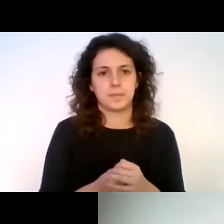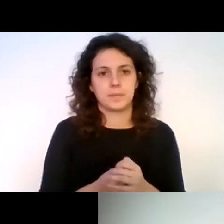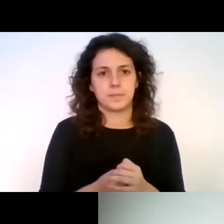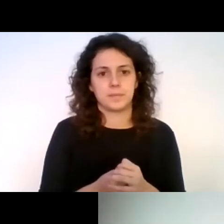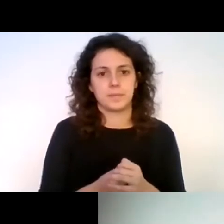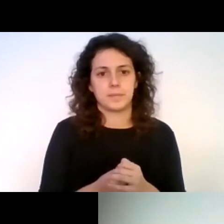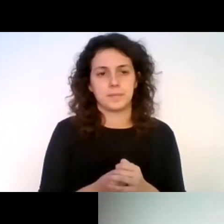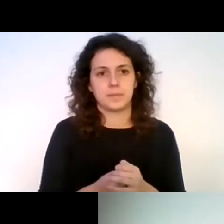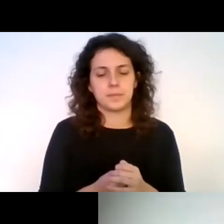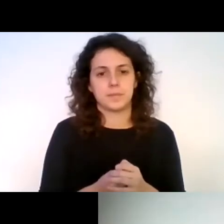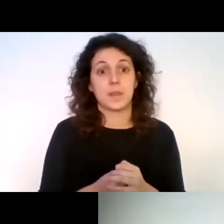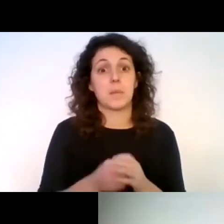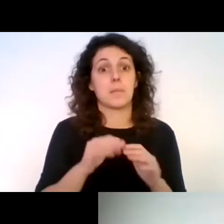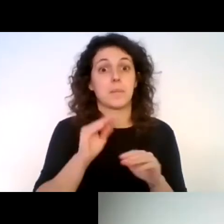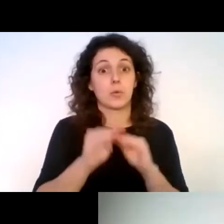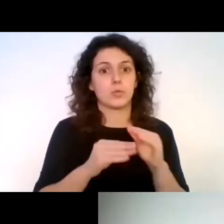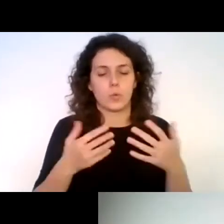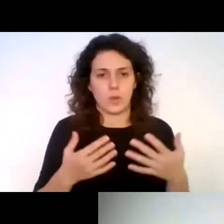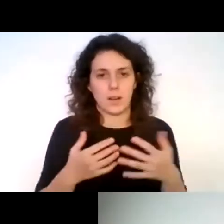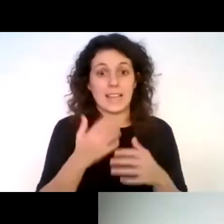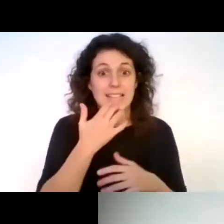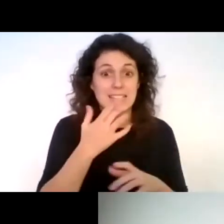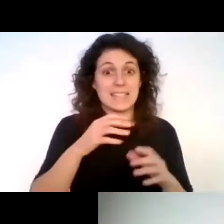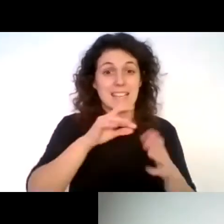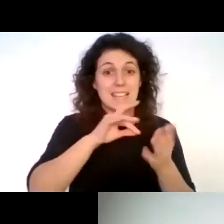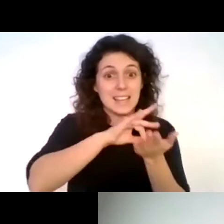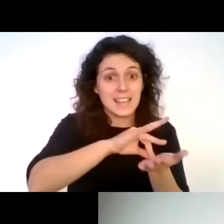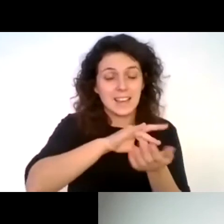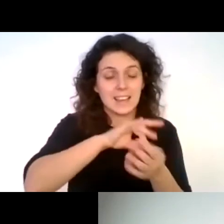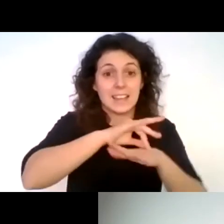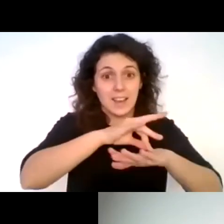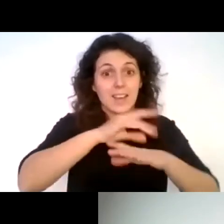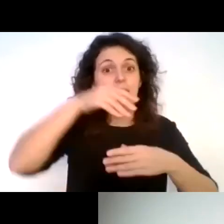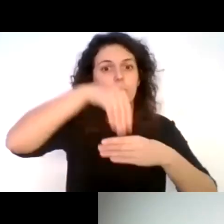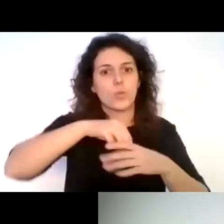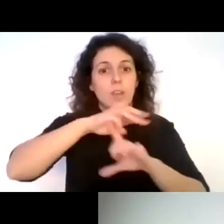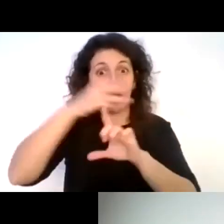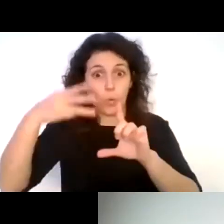web. La pregunta es si la guía está también en la web.